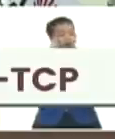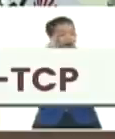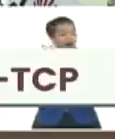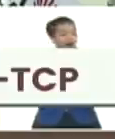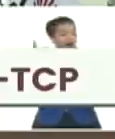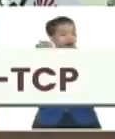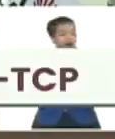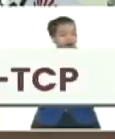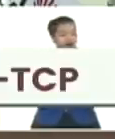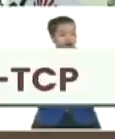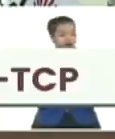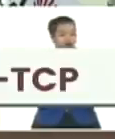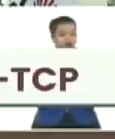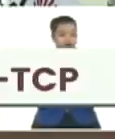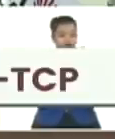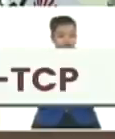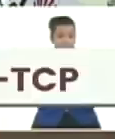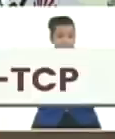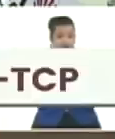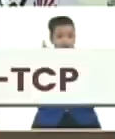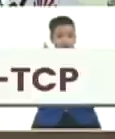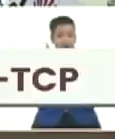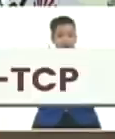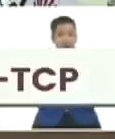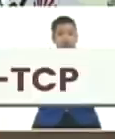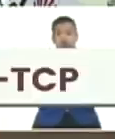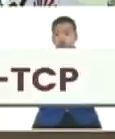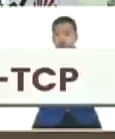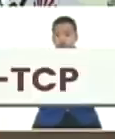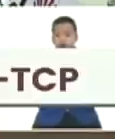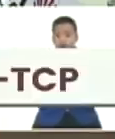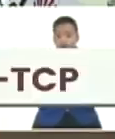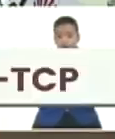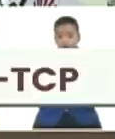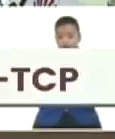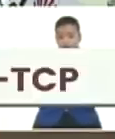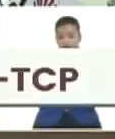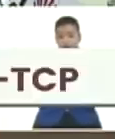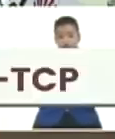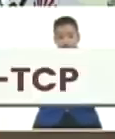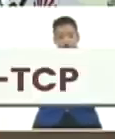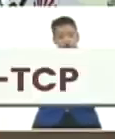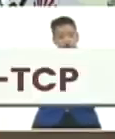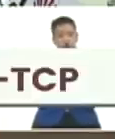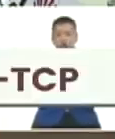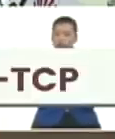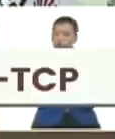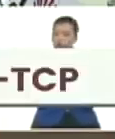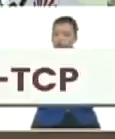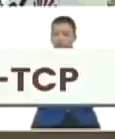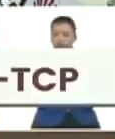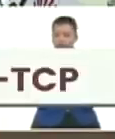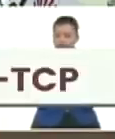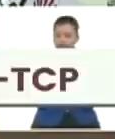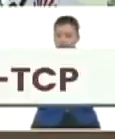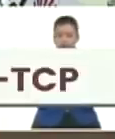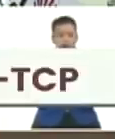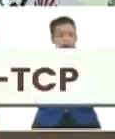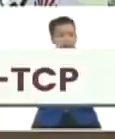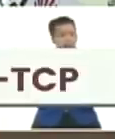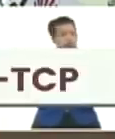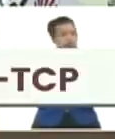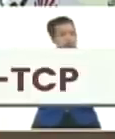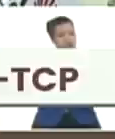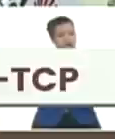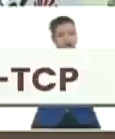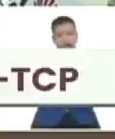Caribe. Décimo segundo, respaldan los esfuerzos genuinos por fomentar el diálogo